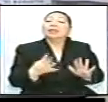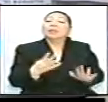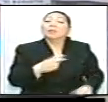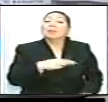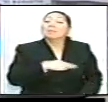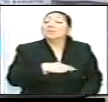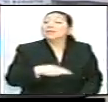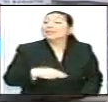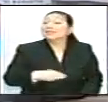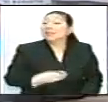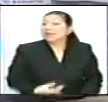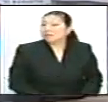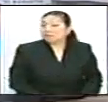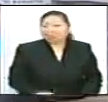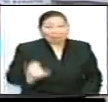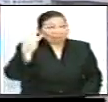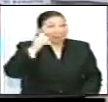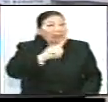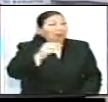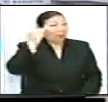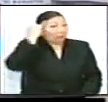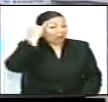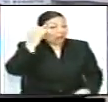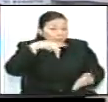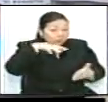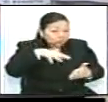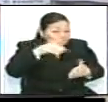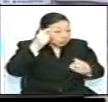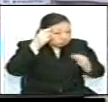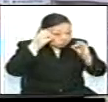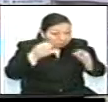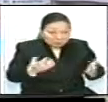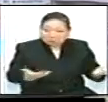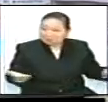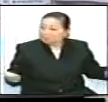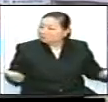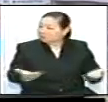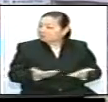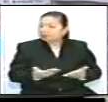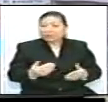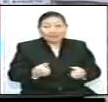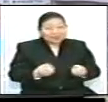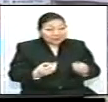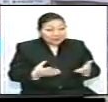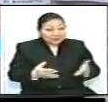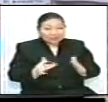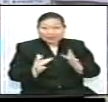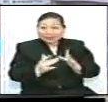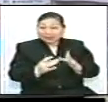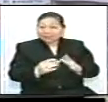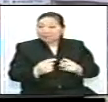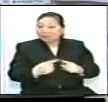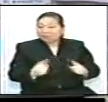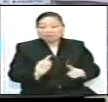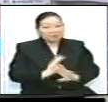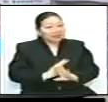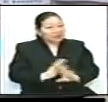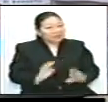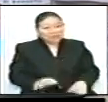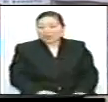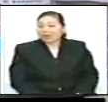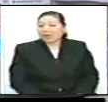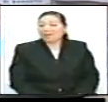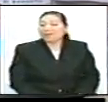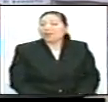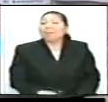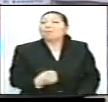ministerios? ¿Por qué a alguien se le ocurrió? ¿Han hecho un estudio para ver eso? No. ¿Necesitamos tal cantidad de entidades autónomas? Tampoco.